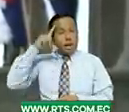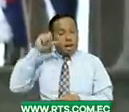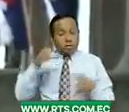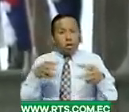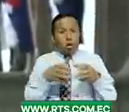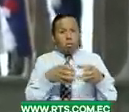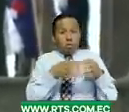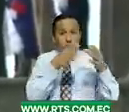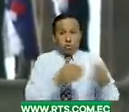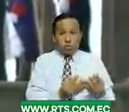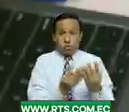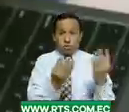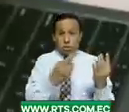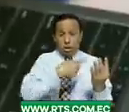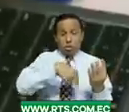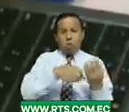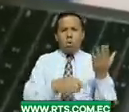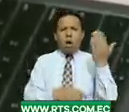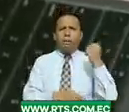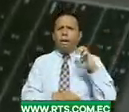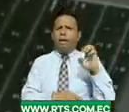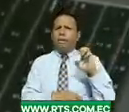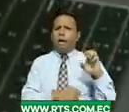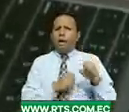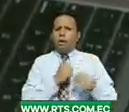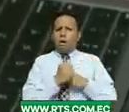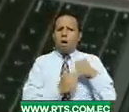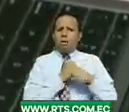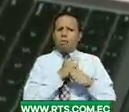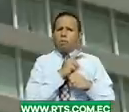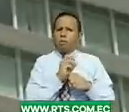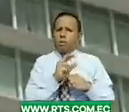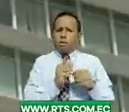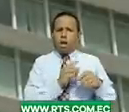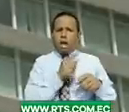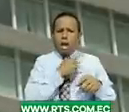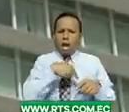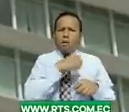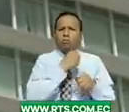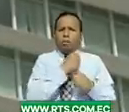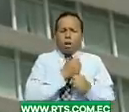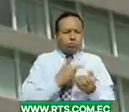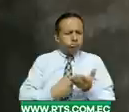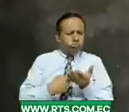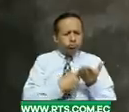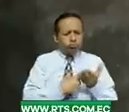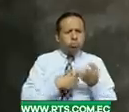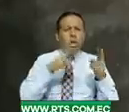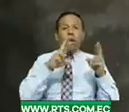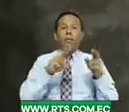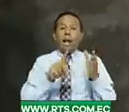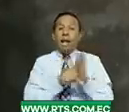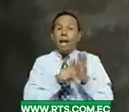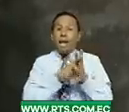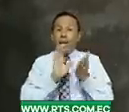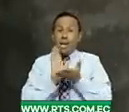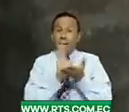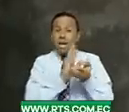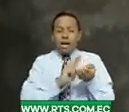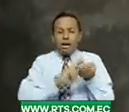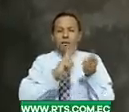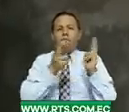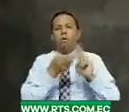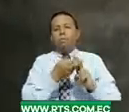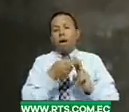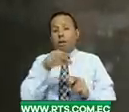sistema de pensiones del IES. Esta es una propuesta de un grupo de ciudadanos. Entonces, el gobierno está ahorita enterándose.